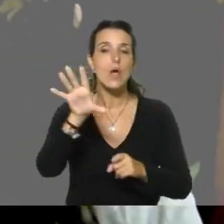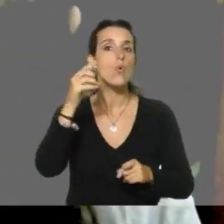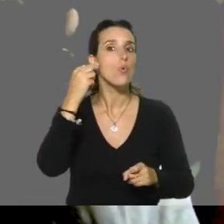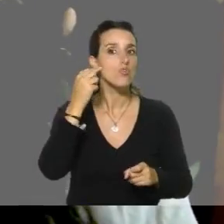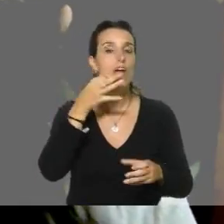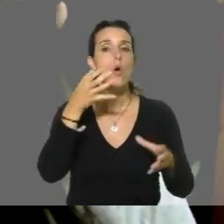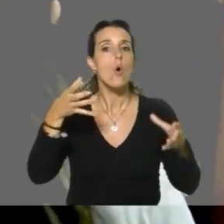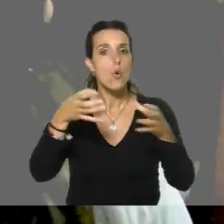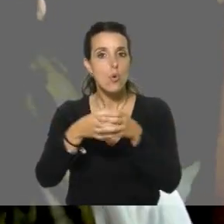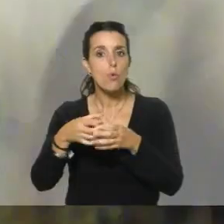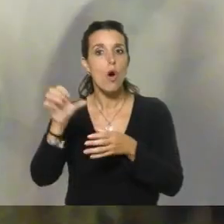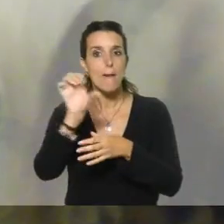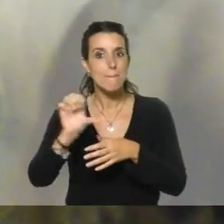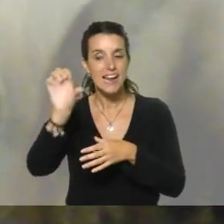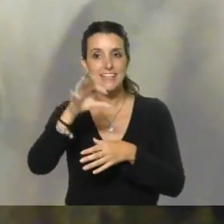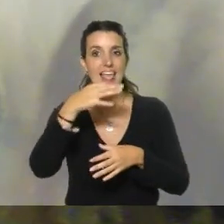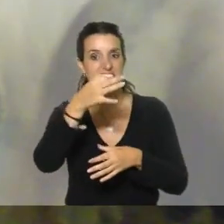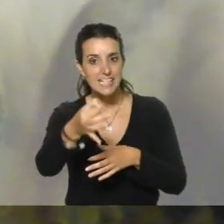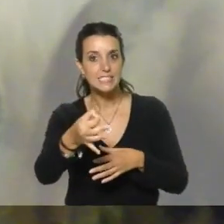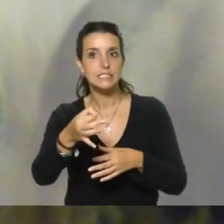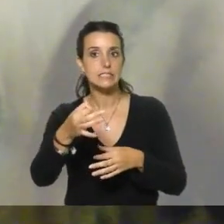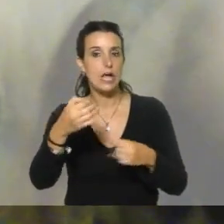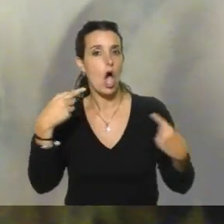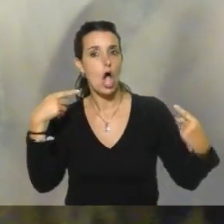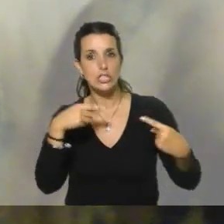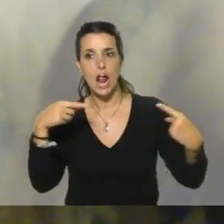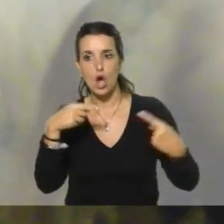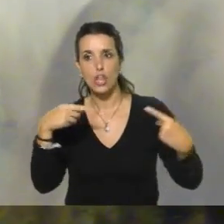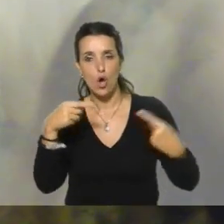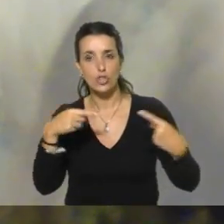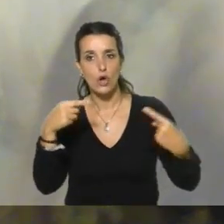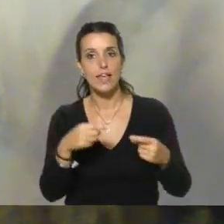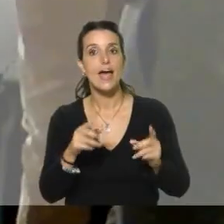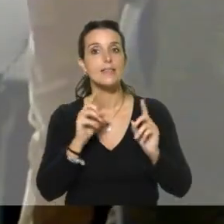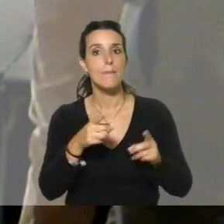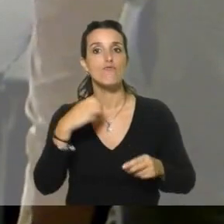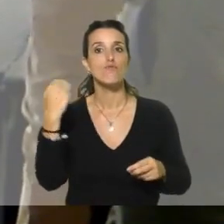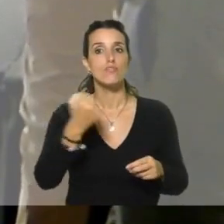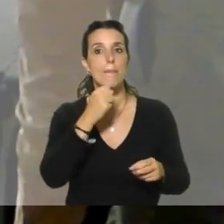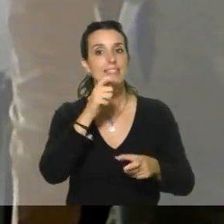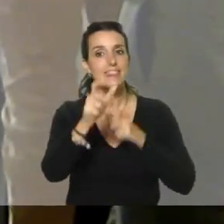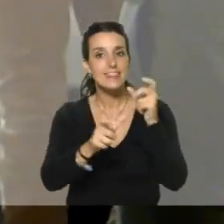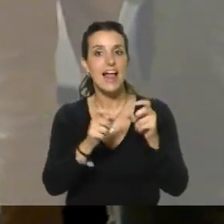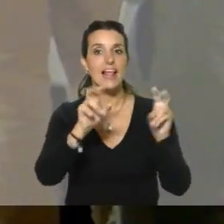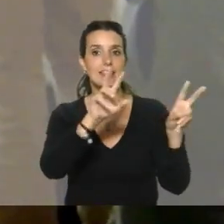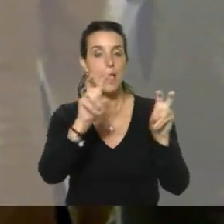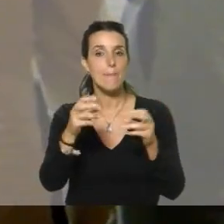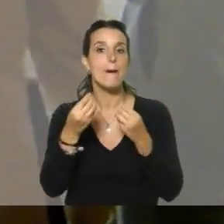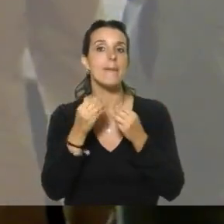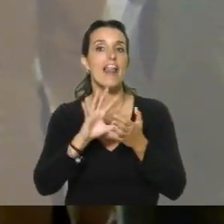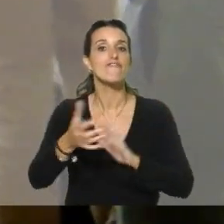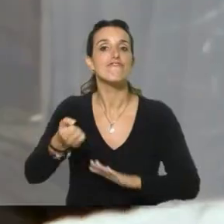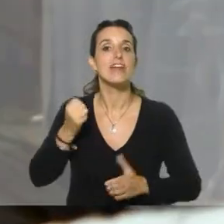grupo inversor, ya que sus afirmaciones fueron contrarrestadas por la academia. En tanto, fundamentaron varias temáticas para frenar